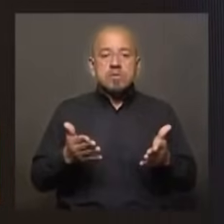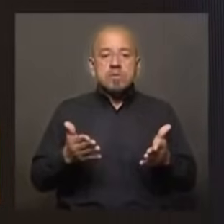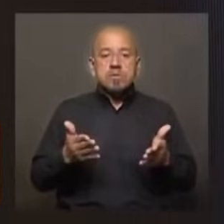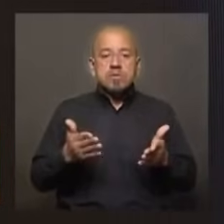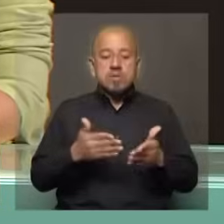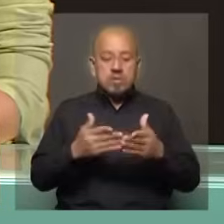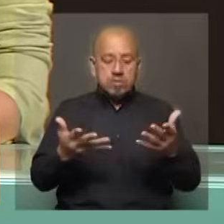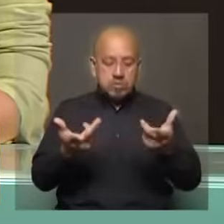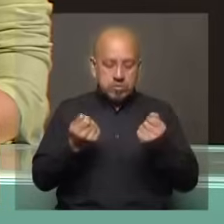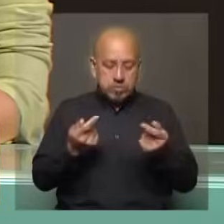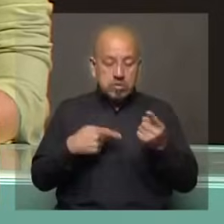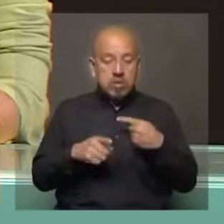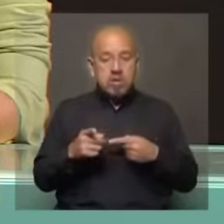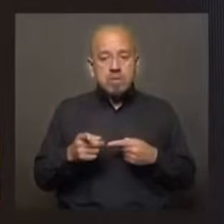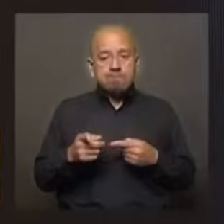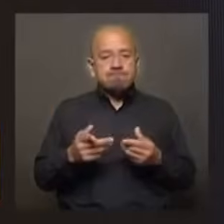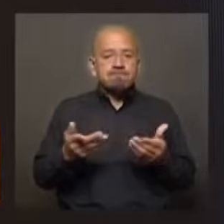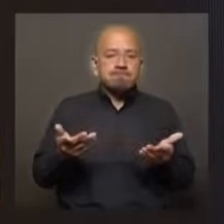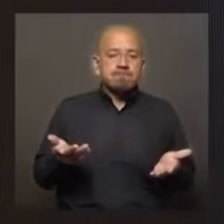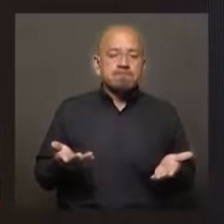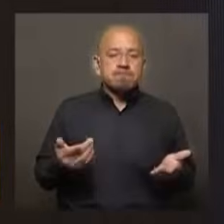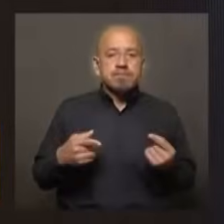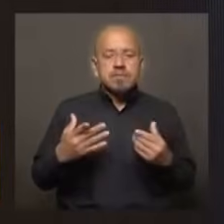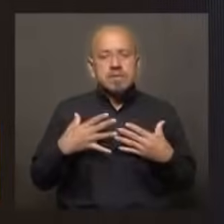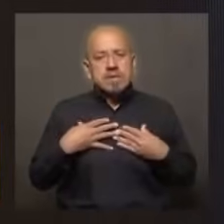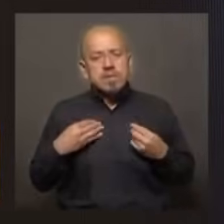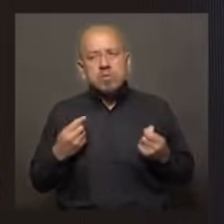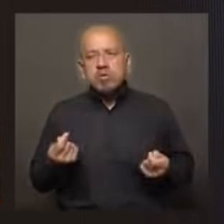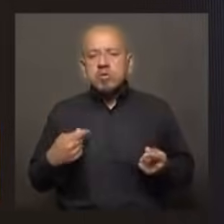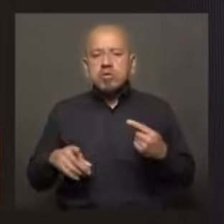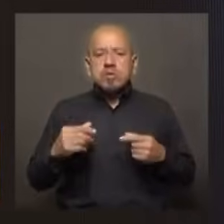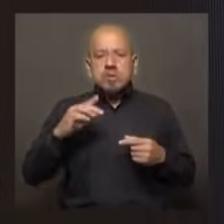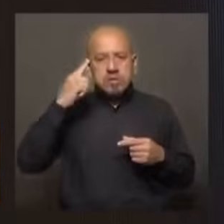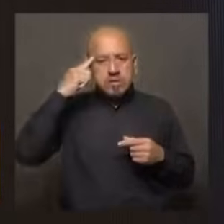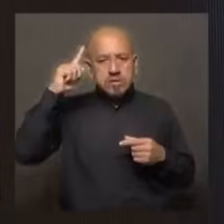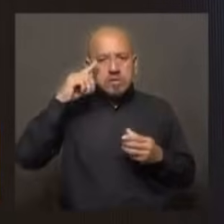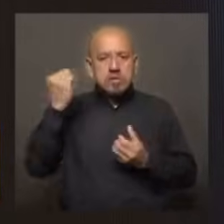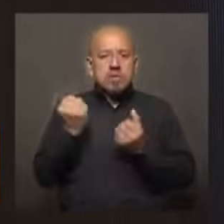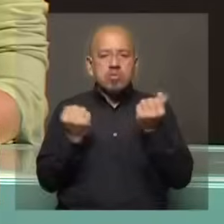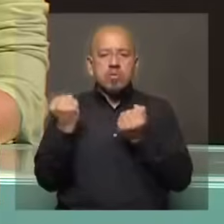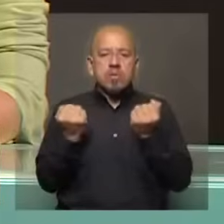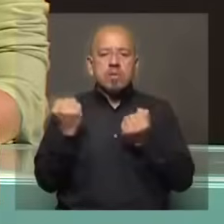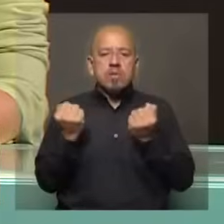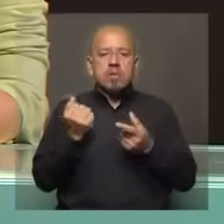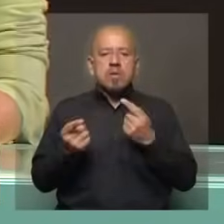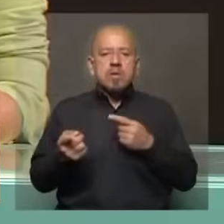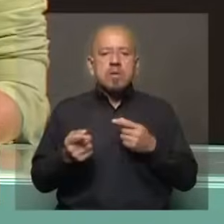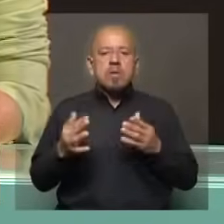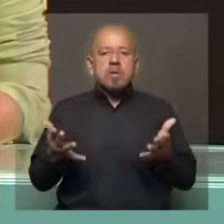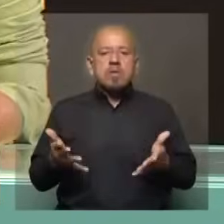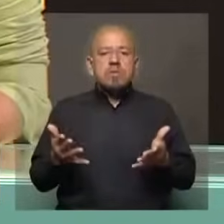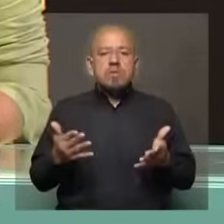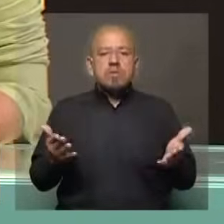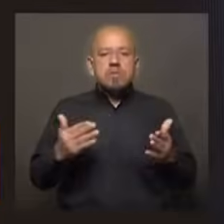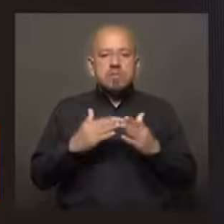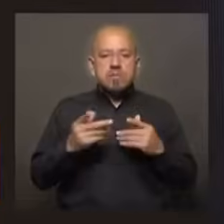punta. Alguien que te ataje emocional, psíquicamente y económicamente. Sí, un techo, comida,